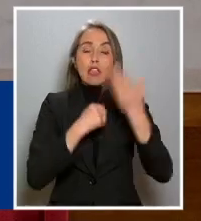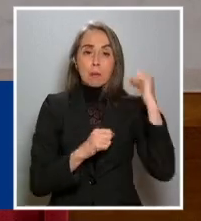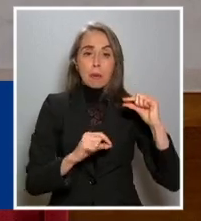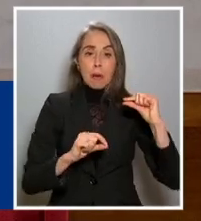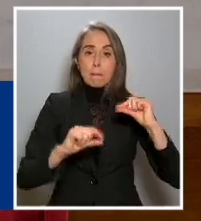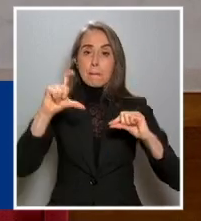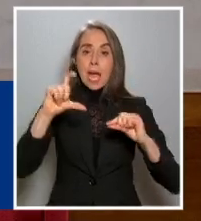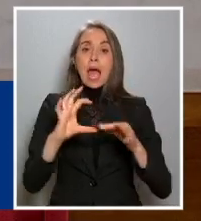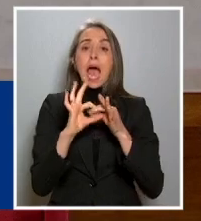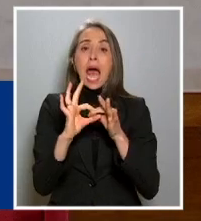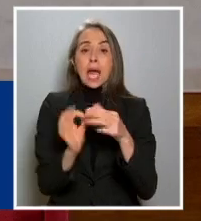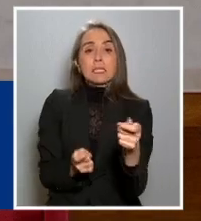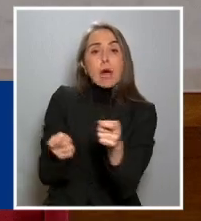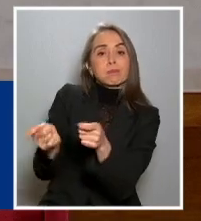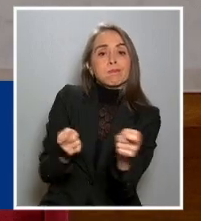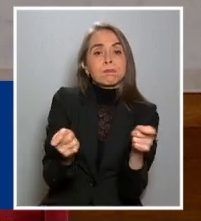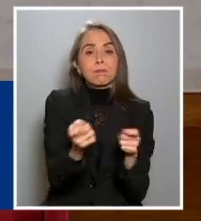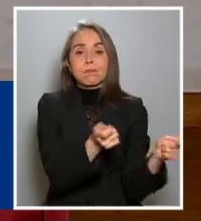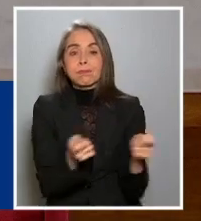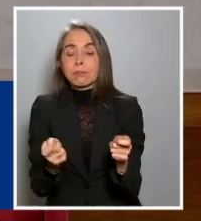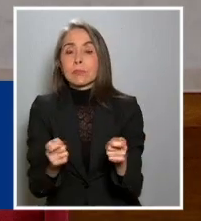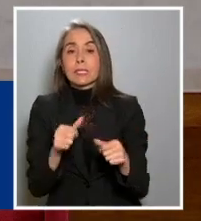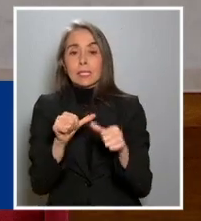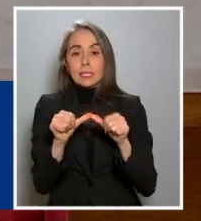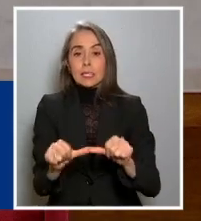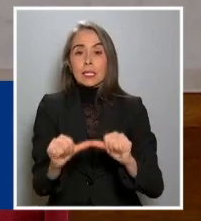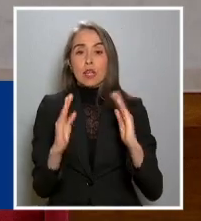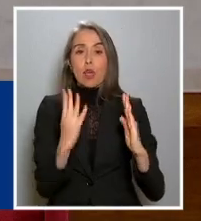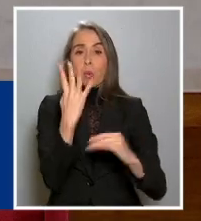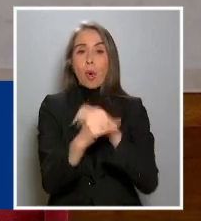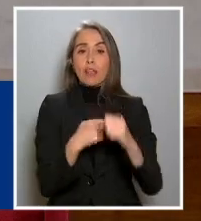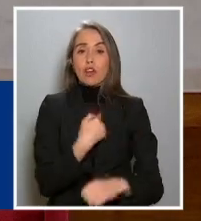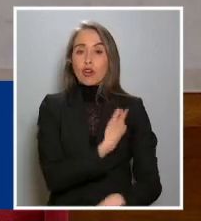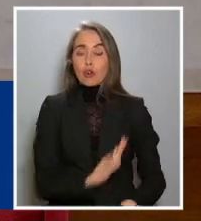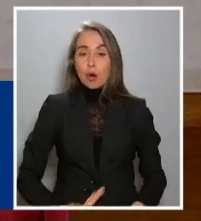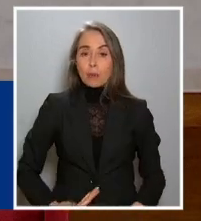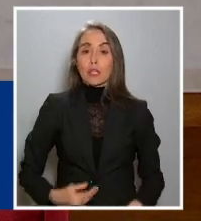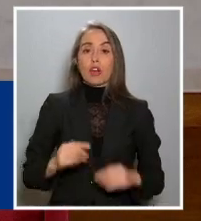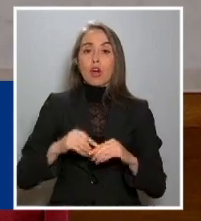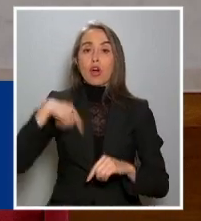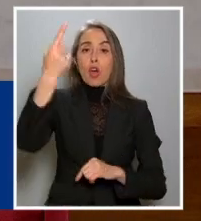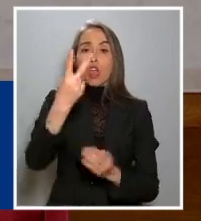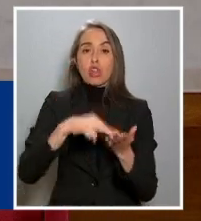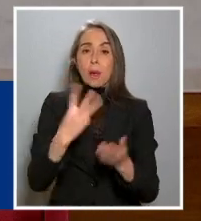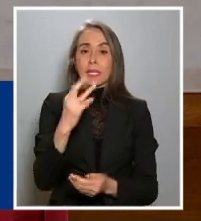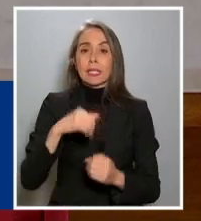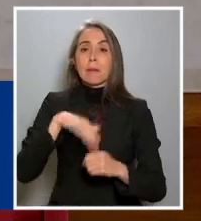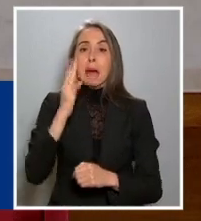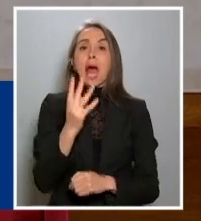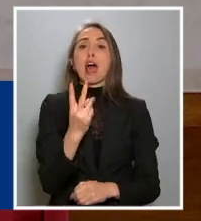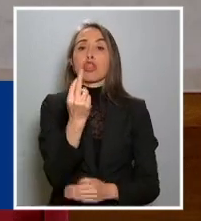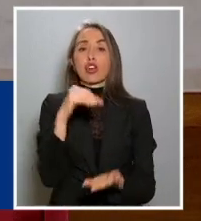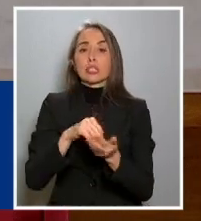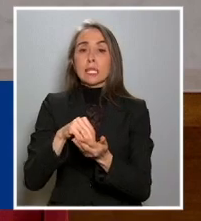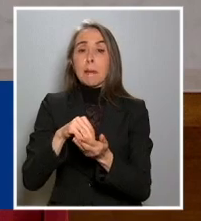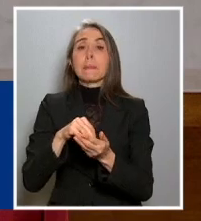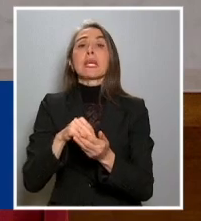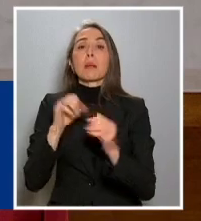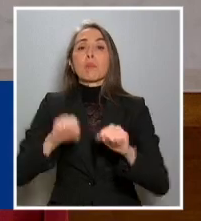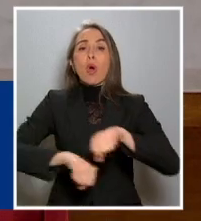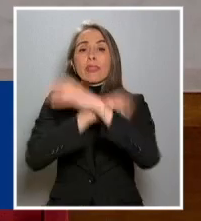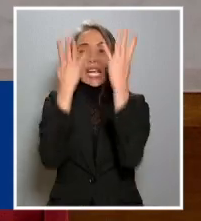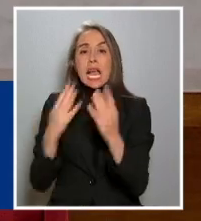a las gestiones que estamos haciendo en nuestro periodo, de aquí al 2030 se habrán habilitado más de 12.000 nuevas plazas para así